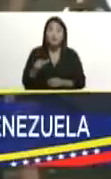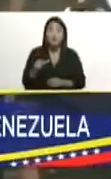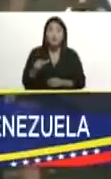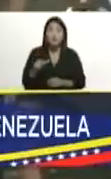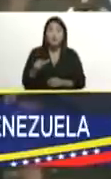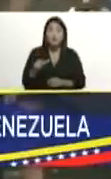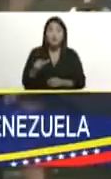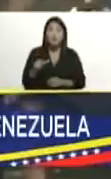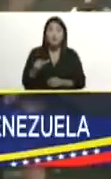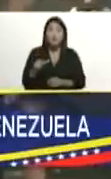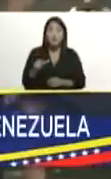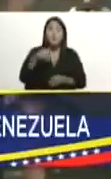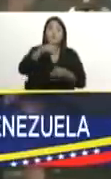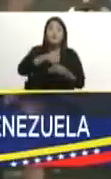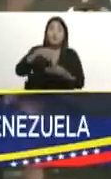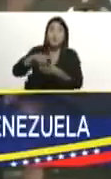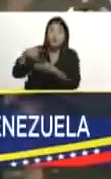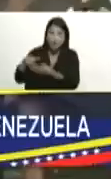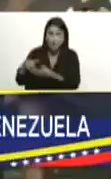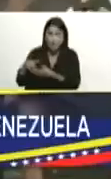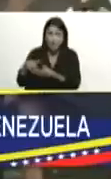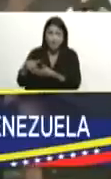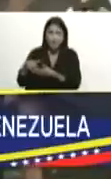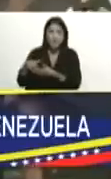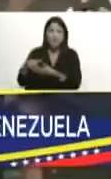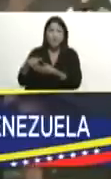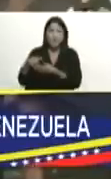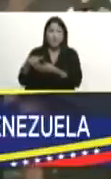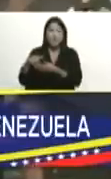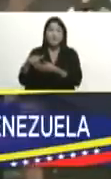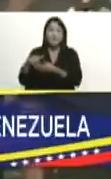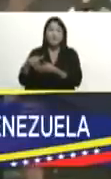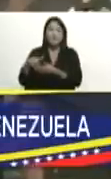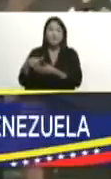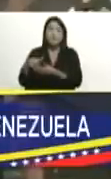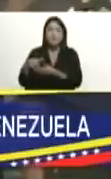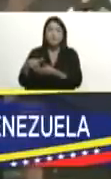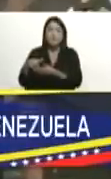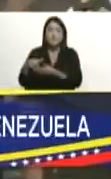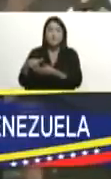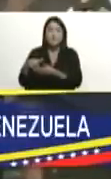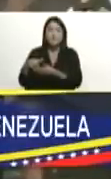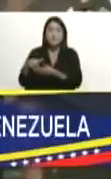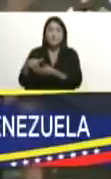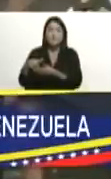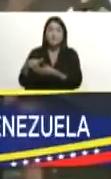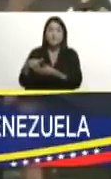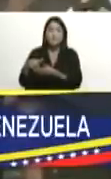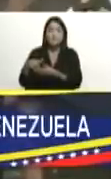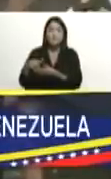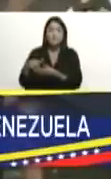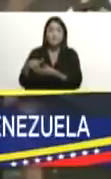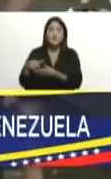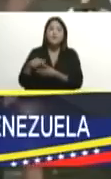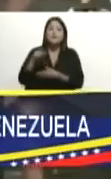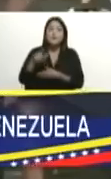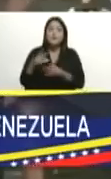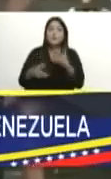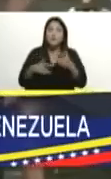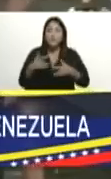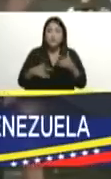la vista, siempre y cuando lo ordene la Constitución y lo ordenen los entes electorales que